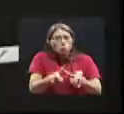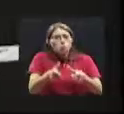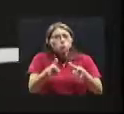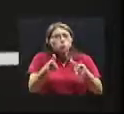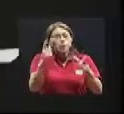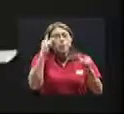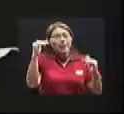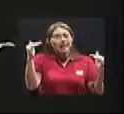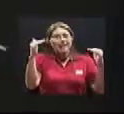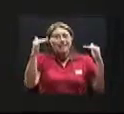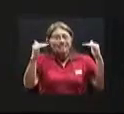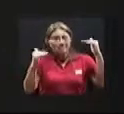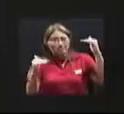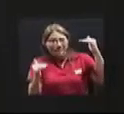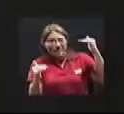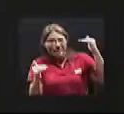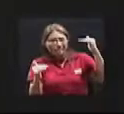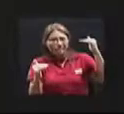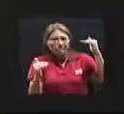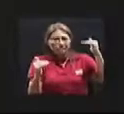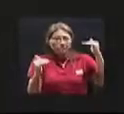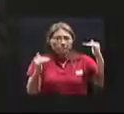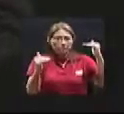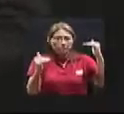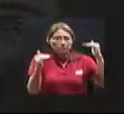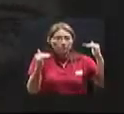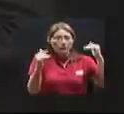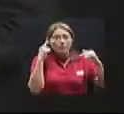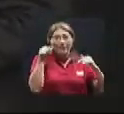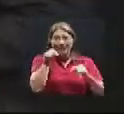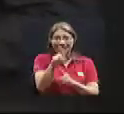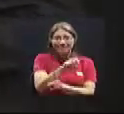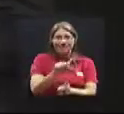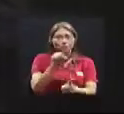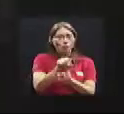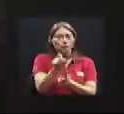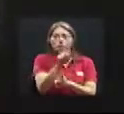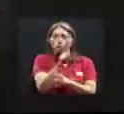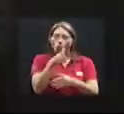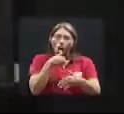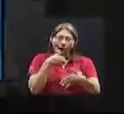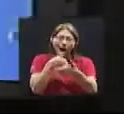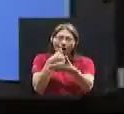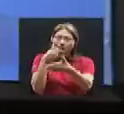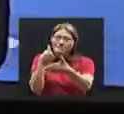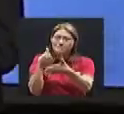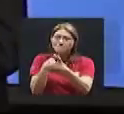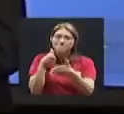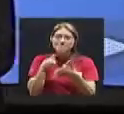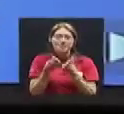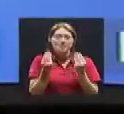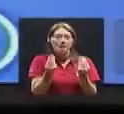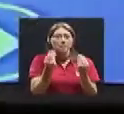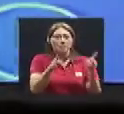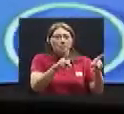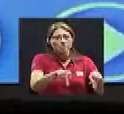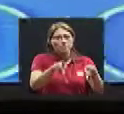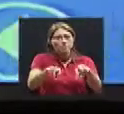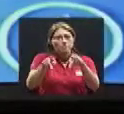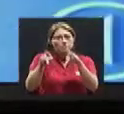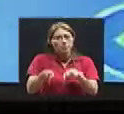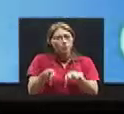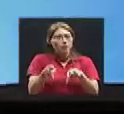de Julio mediante este documento Se informa a la comunidad Universitaria y a la población en general sobre el estado de la